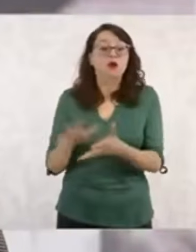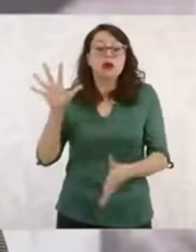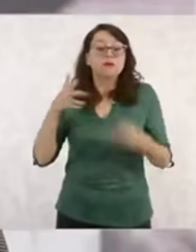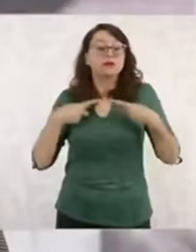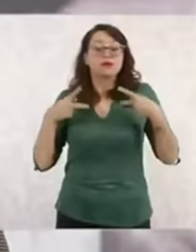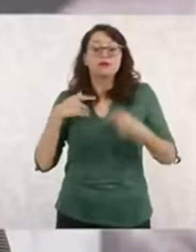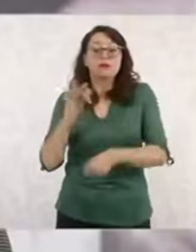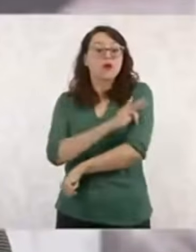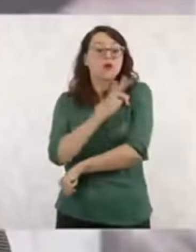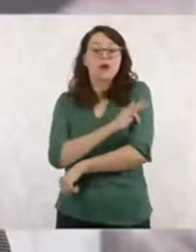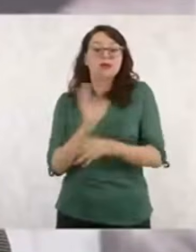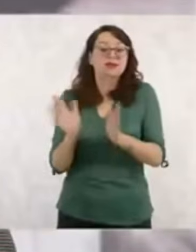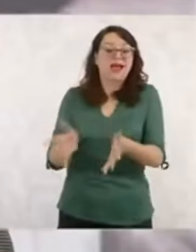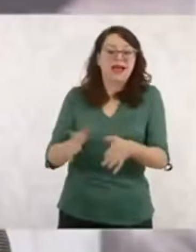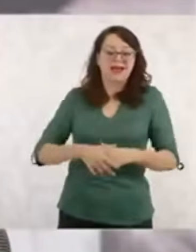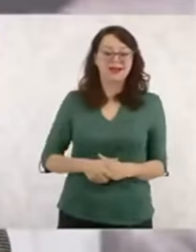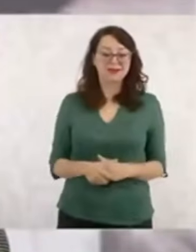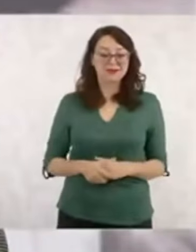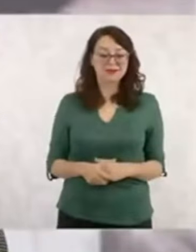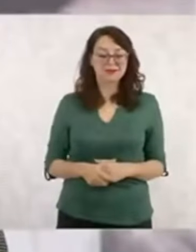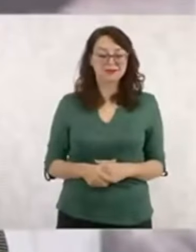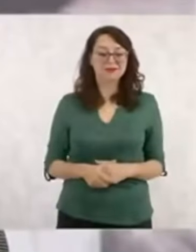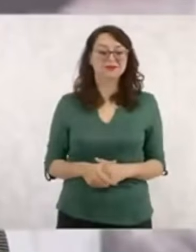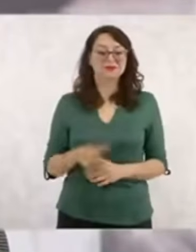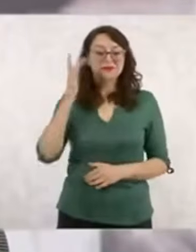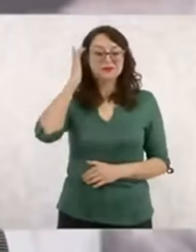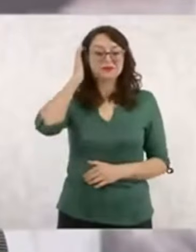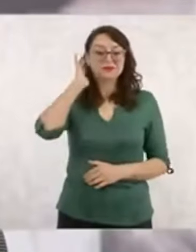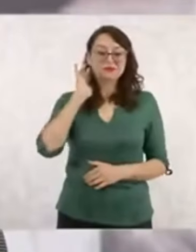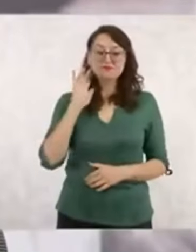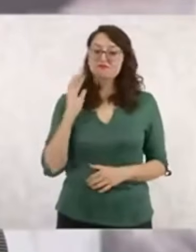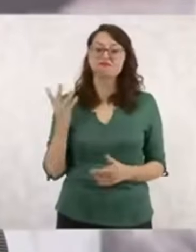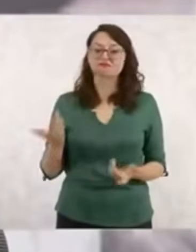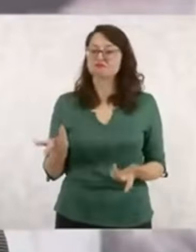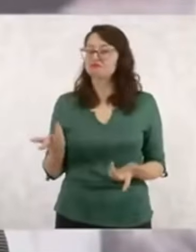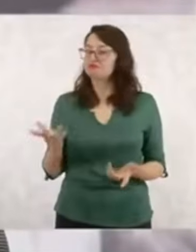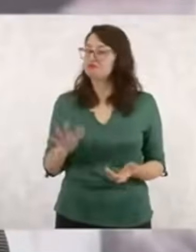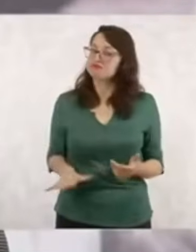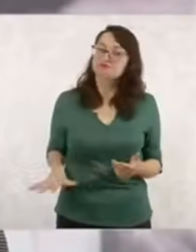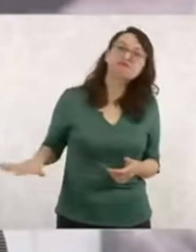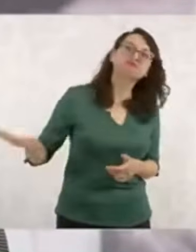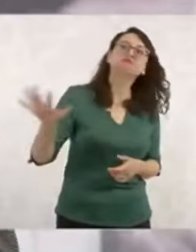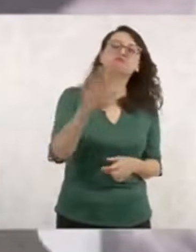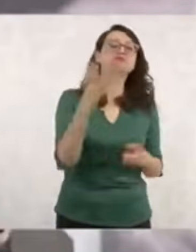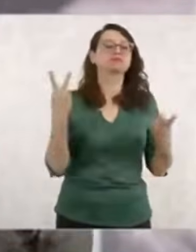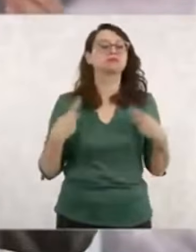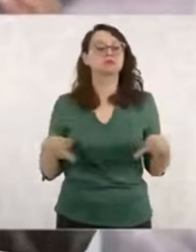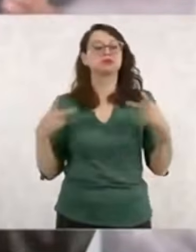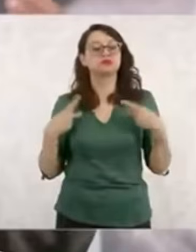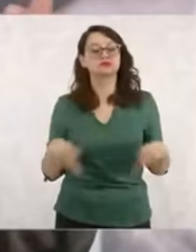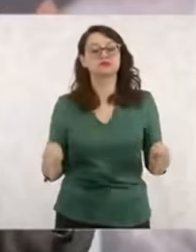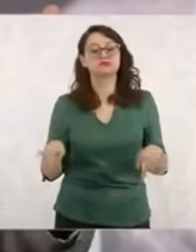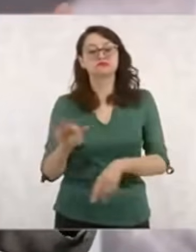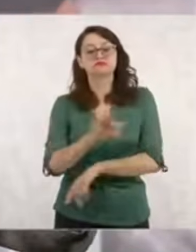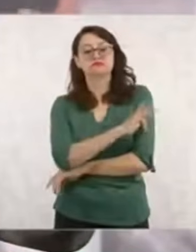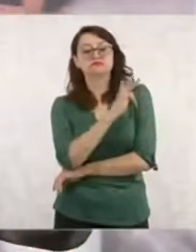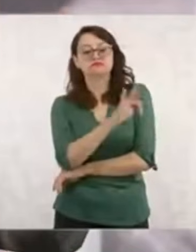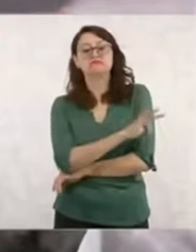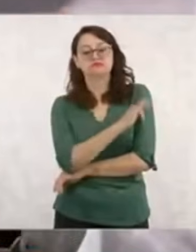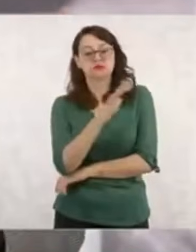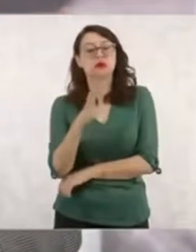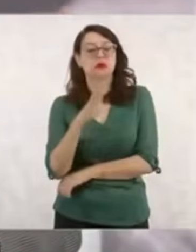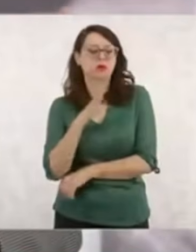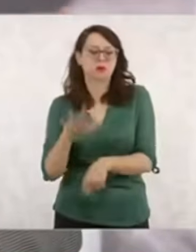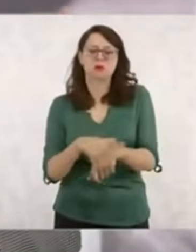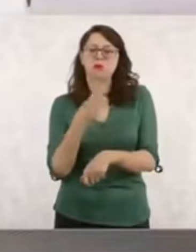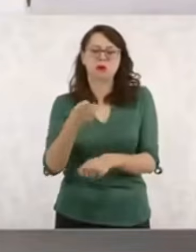vacunada. Ya un número muy significativo, y eso es lo que nos está permitiendo